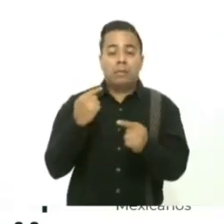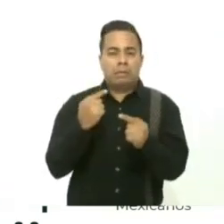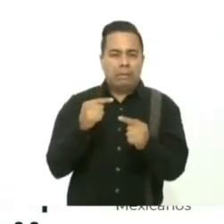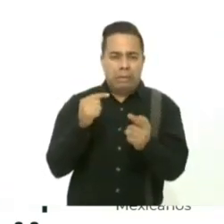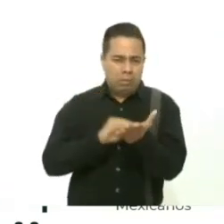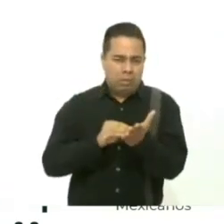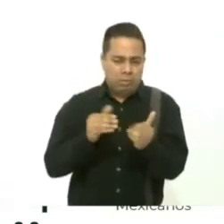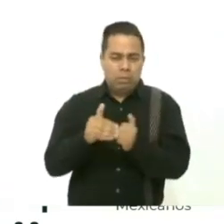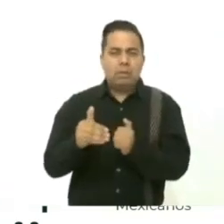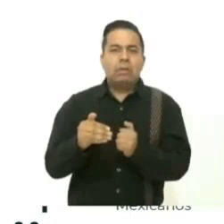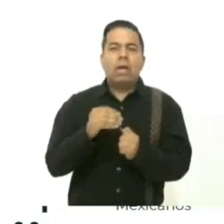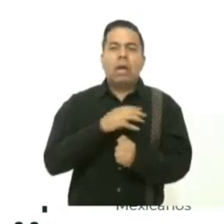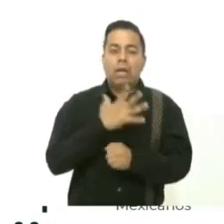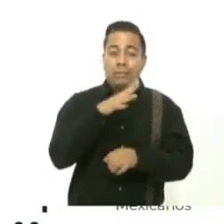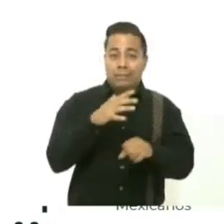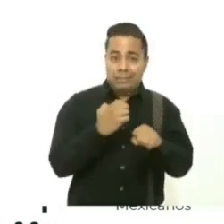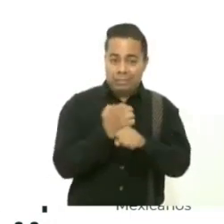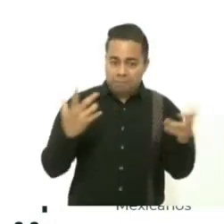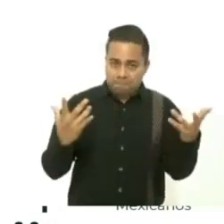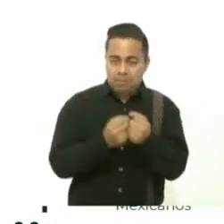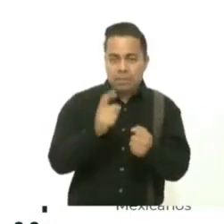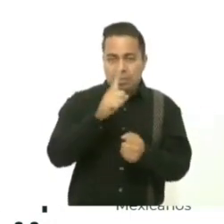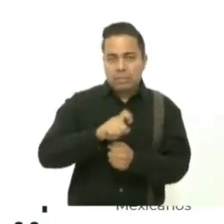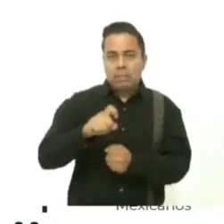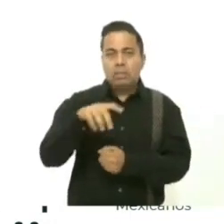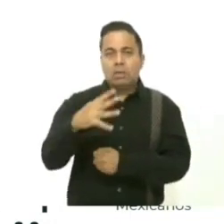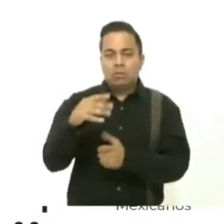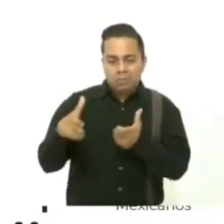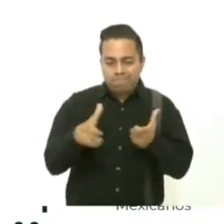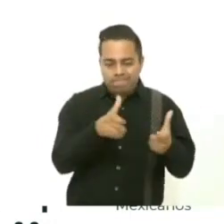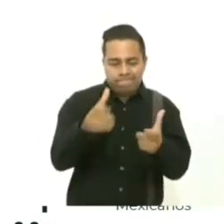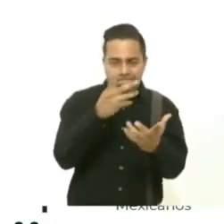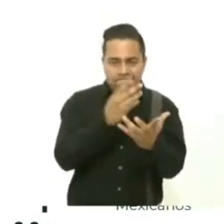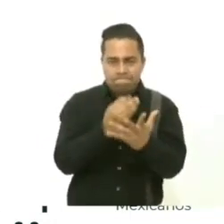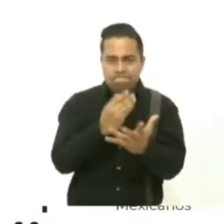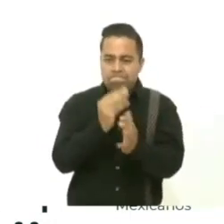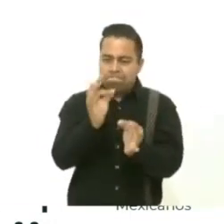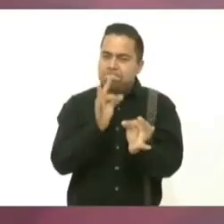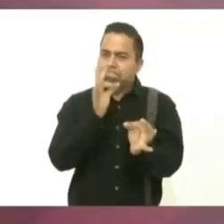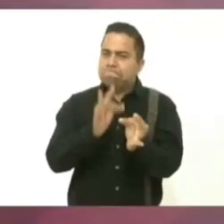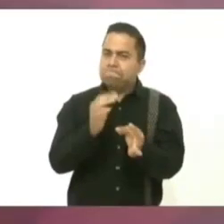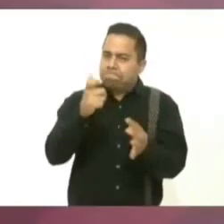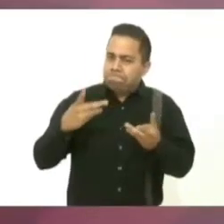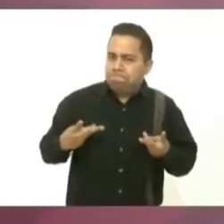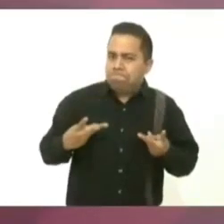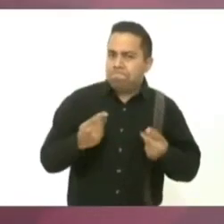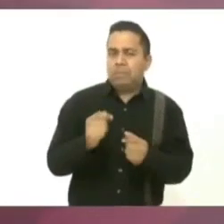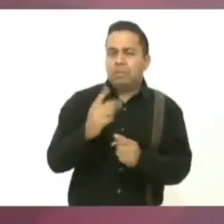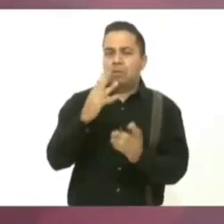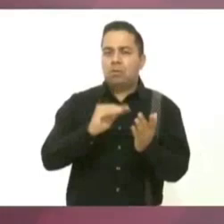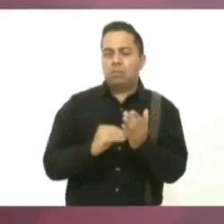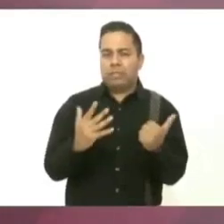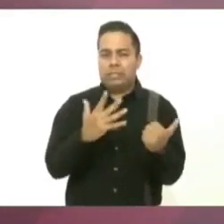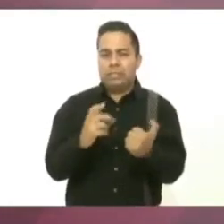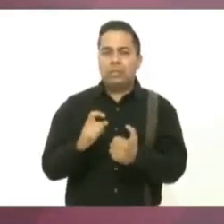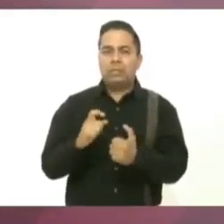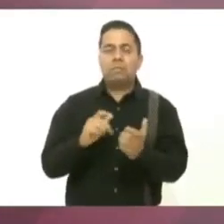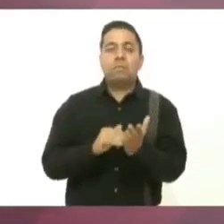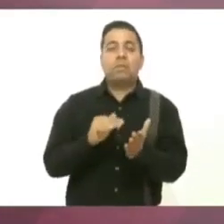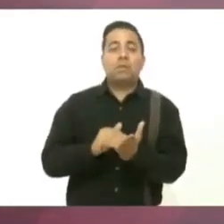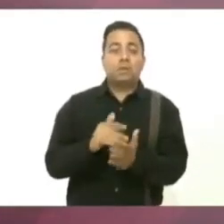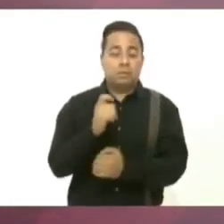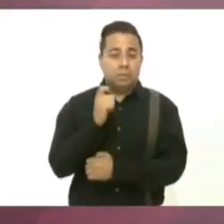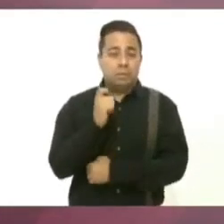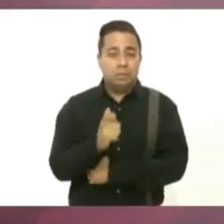haciendo entre los 10 estados 114 caminos que concluiremos con una inversión de 4.600 millones de